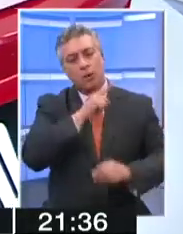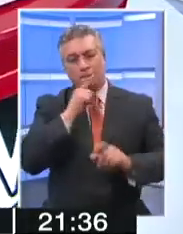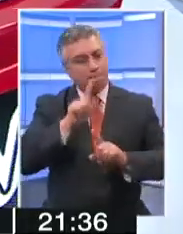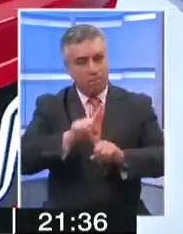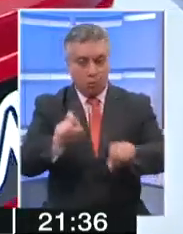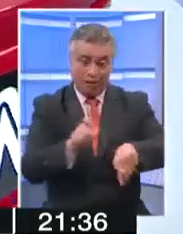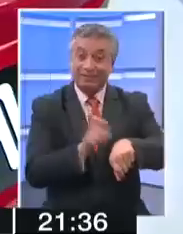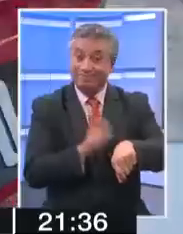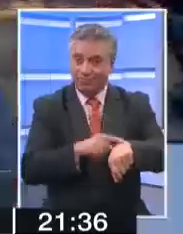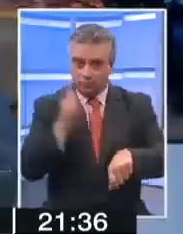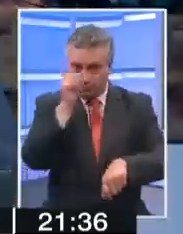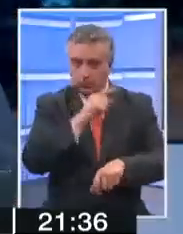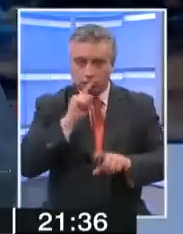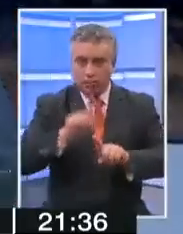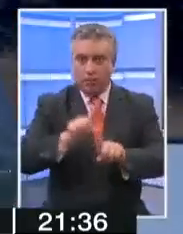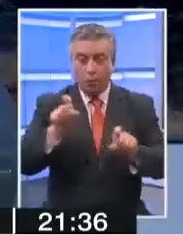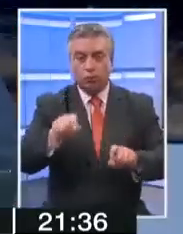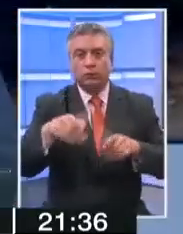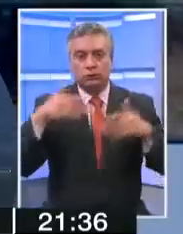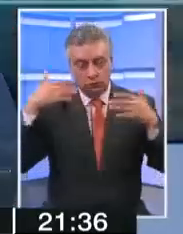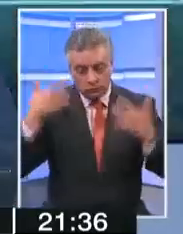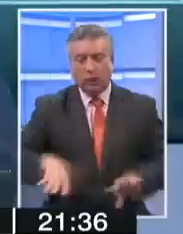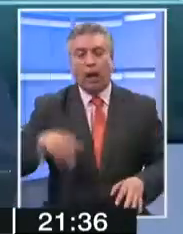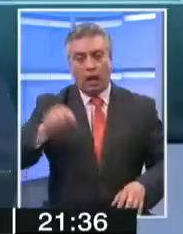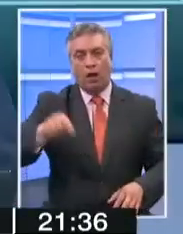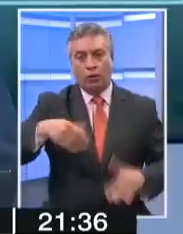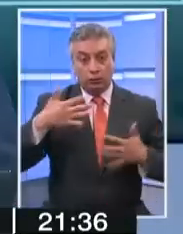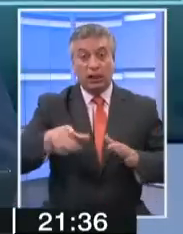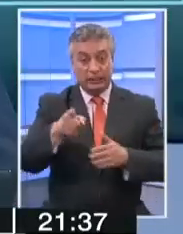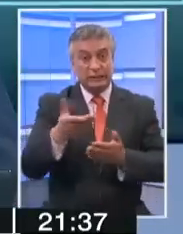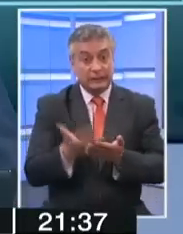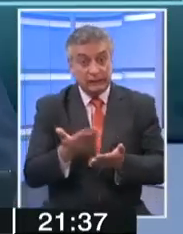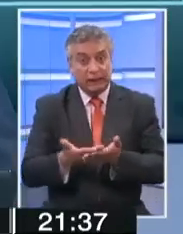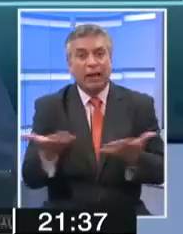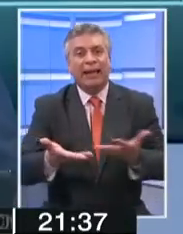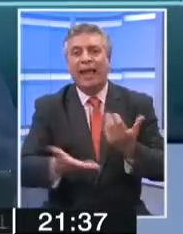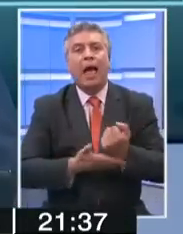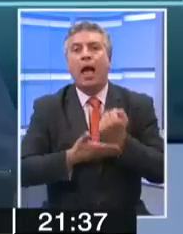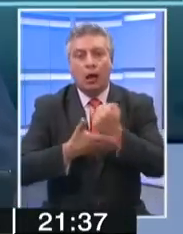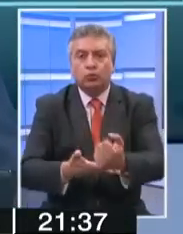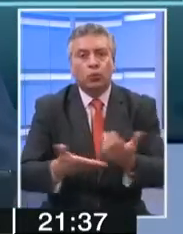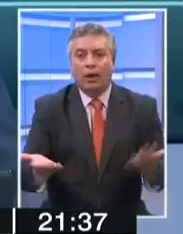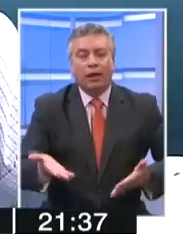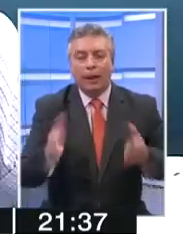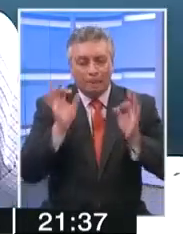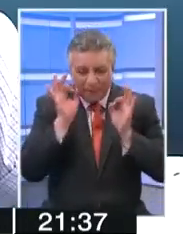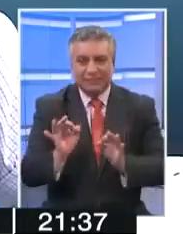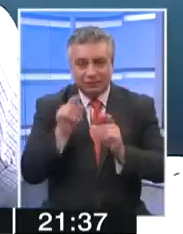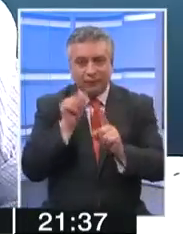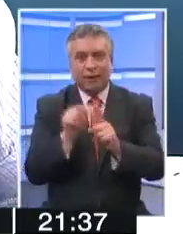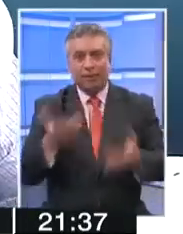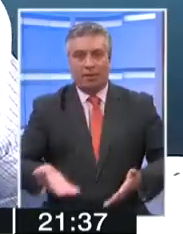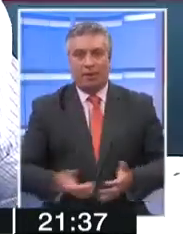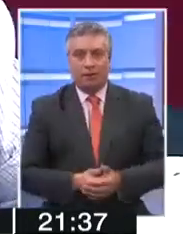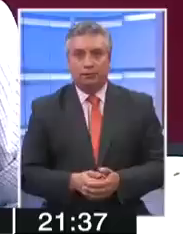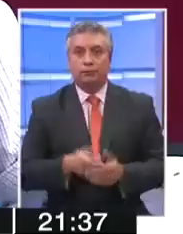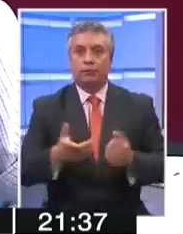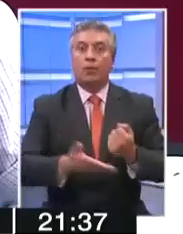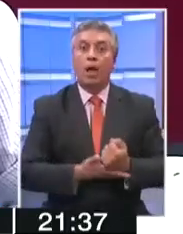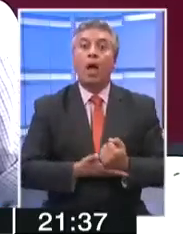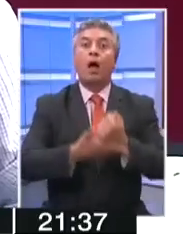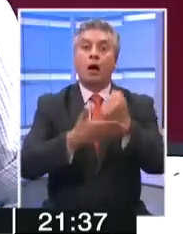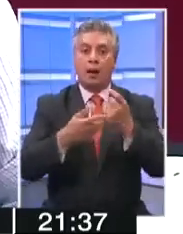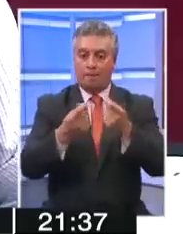pero el que se haya decretado zona de catástrofe, ¿les sirve y en qué les ayuda en particular específicamente? Nos ayuda a liberar